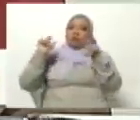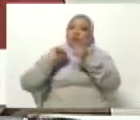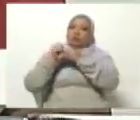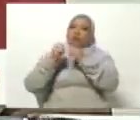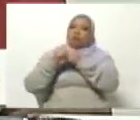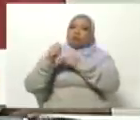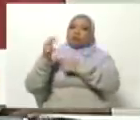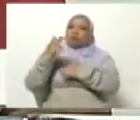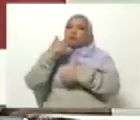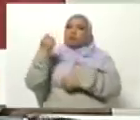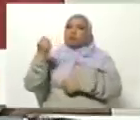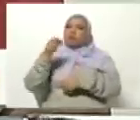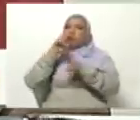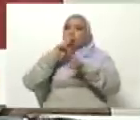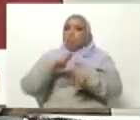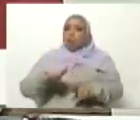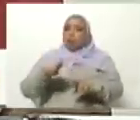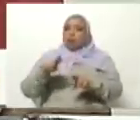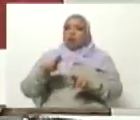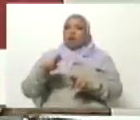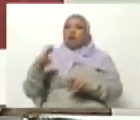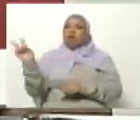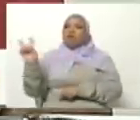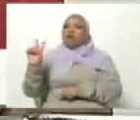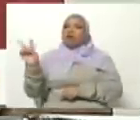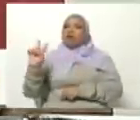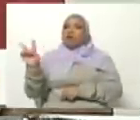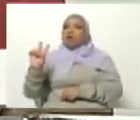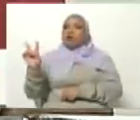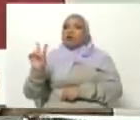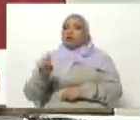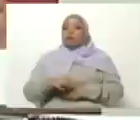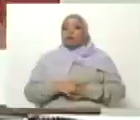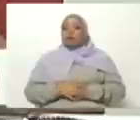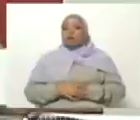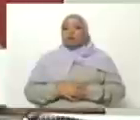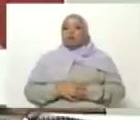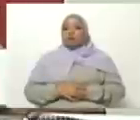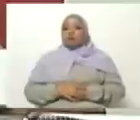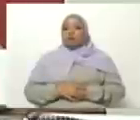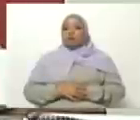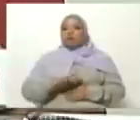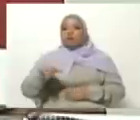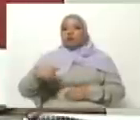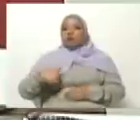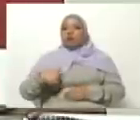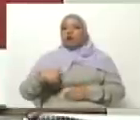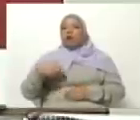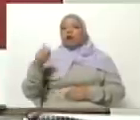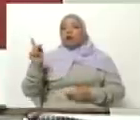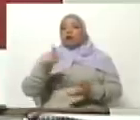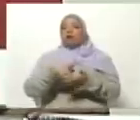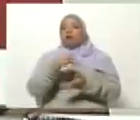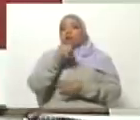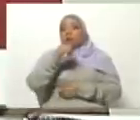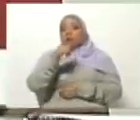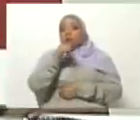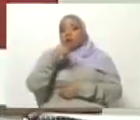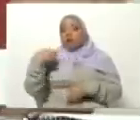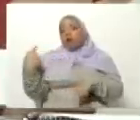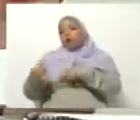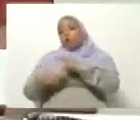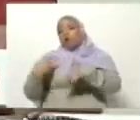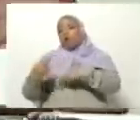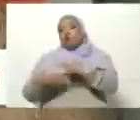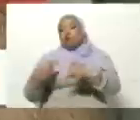Cada vez que le corresponde poner la cara por Venezuela, dicen presente. Y al solo hecho de estar allí, es un triunfo para la Revolución